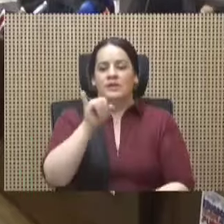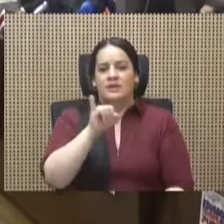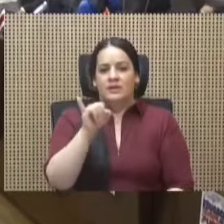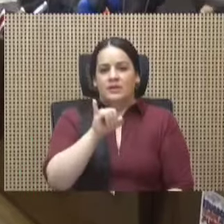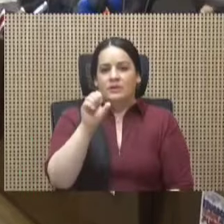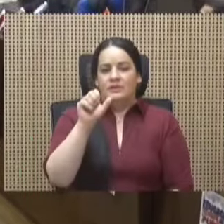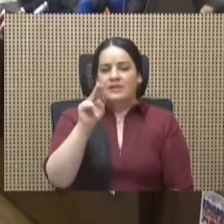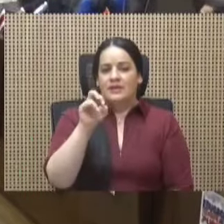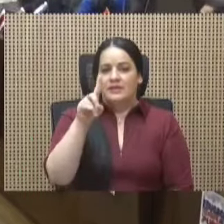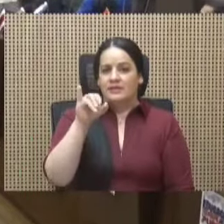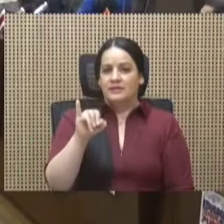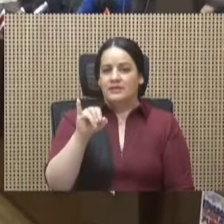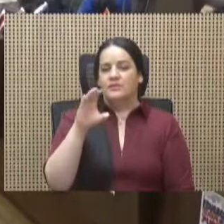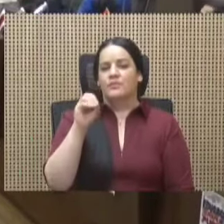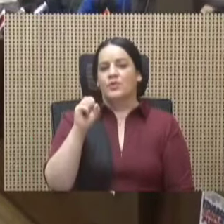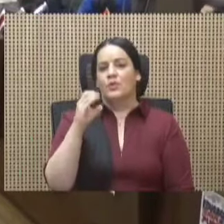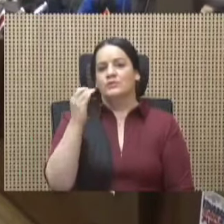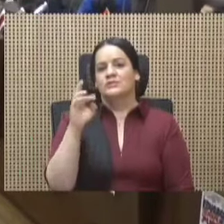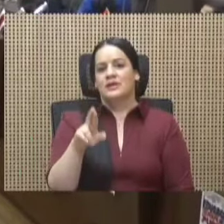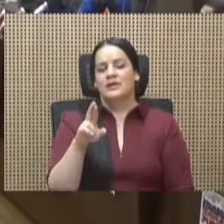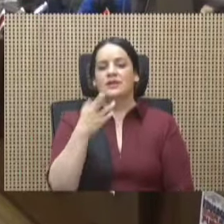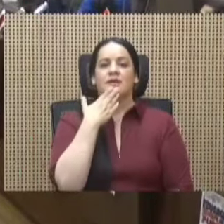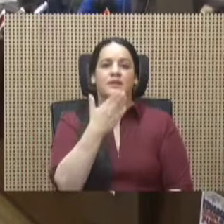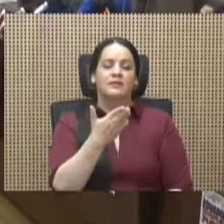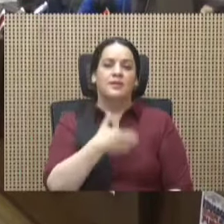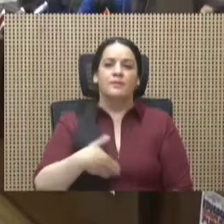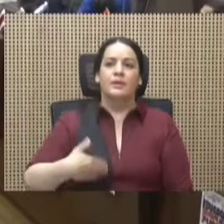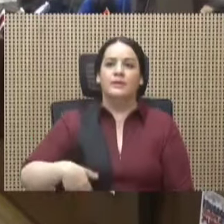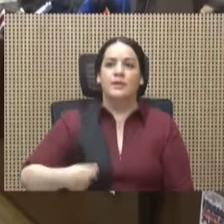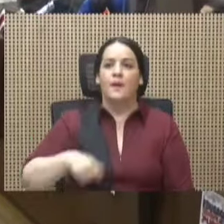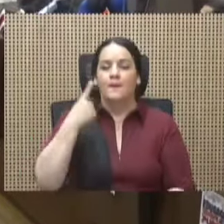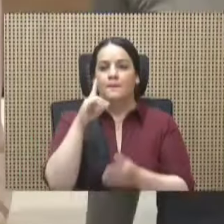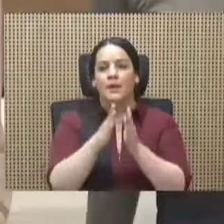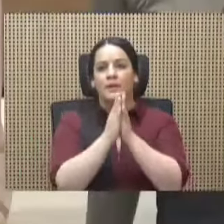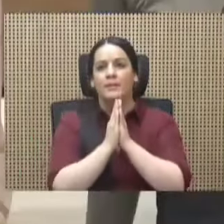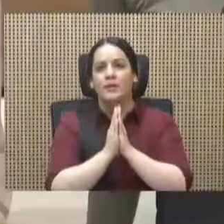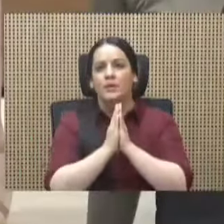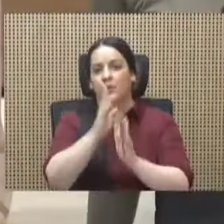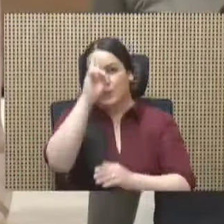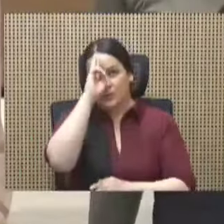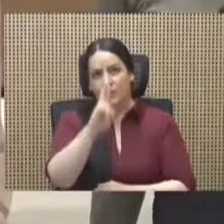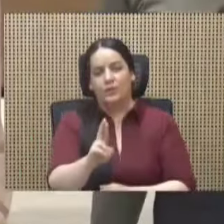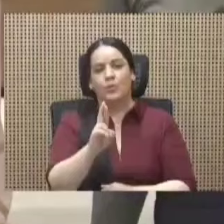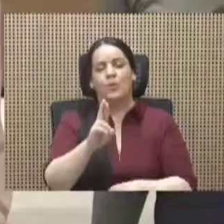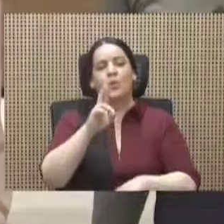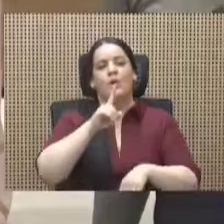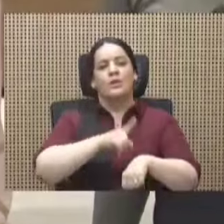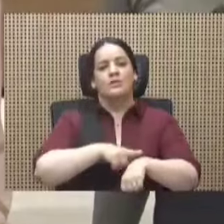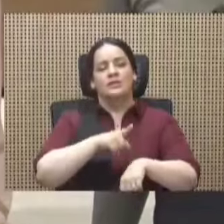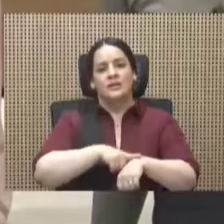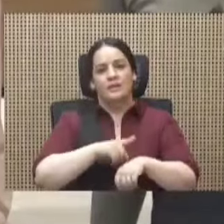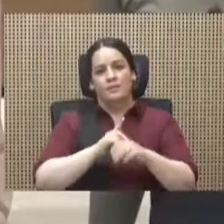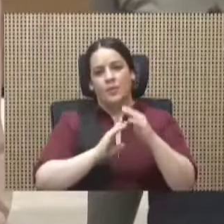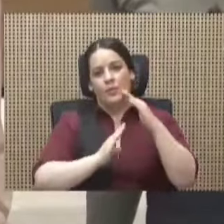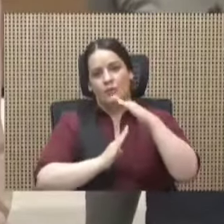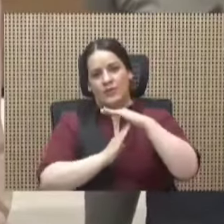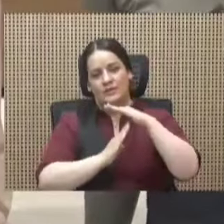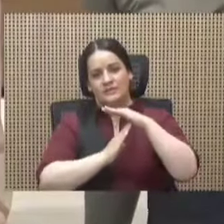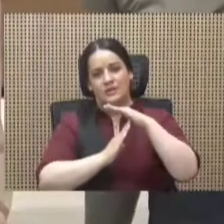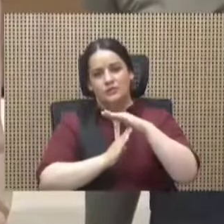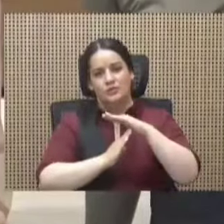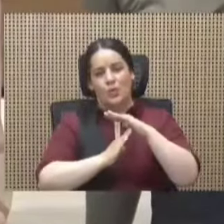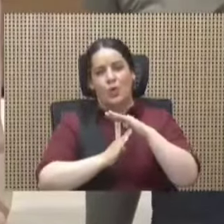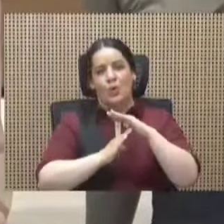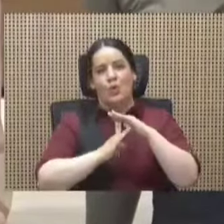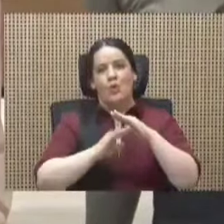Oscar. Está por 2 minutos. Gracias, señora presidenta. Para solicitarle respetuosamente un receso para nuestra fracción de hasta